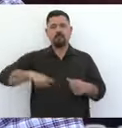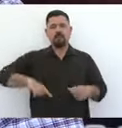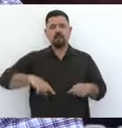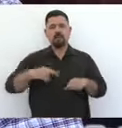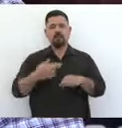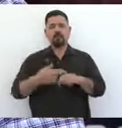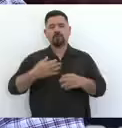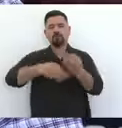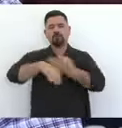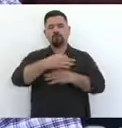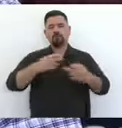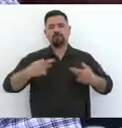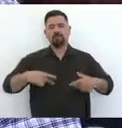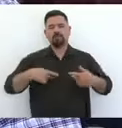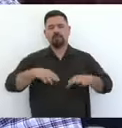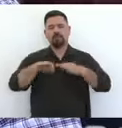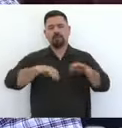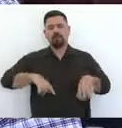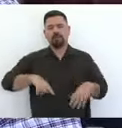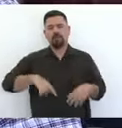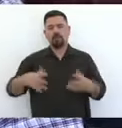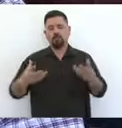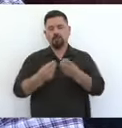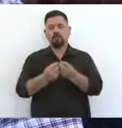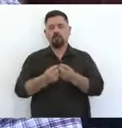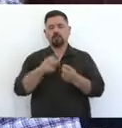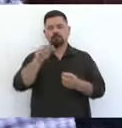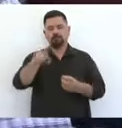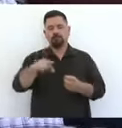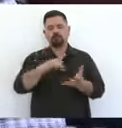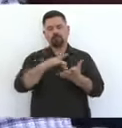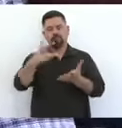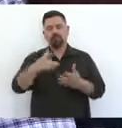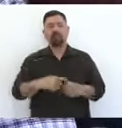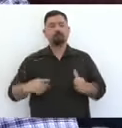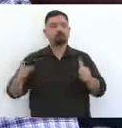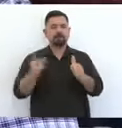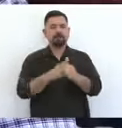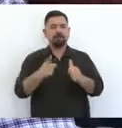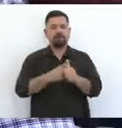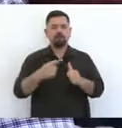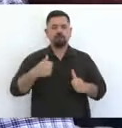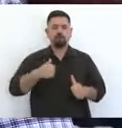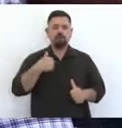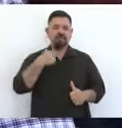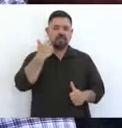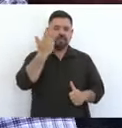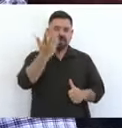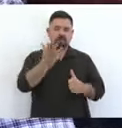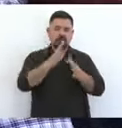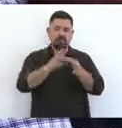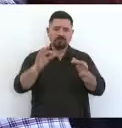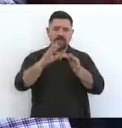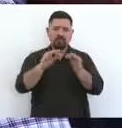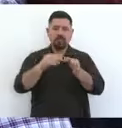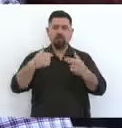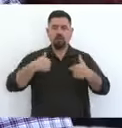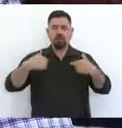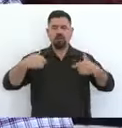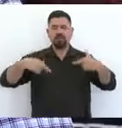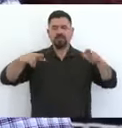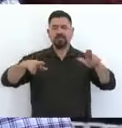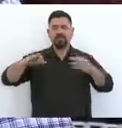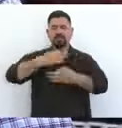que vienen con usted. Antes que nada, pues quiero hablar un poco, yo creo, pues por la gran mayoría.